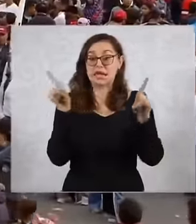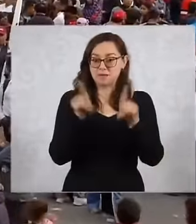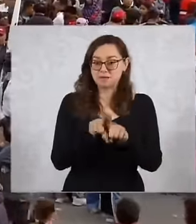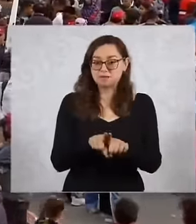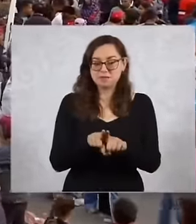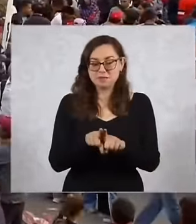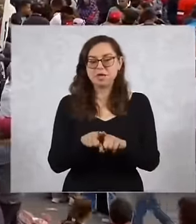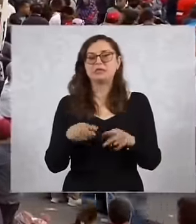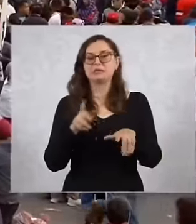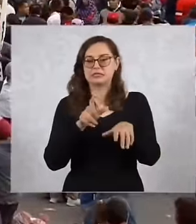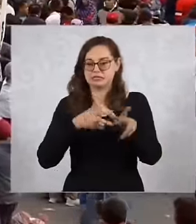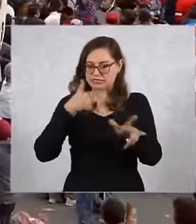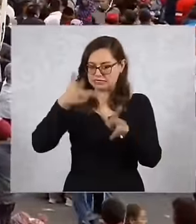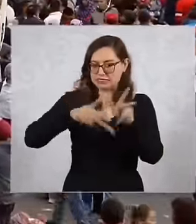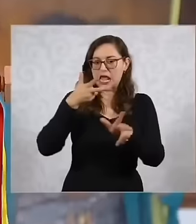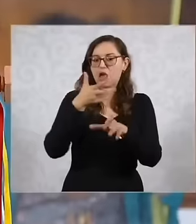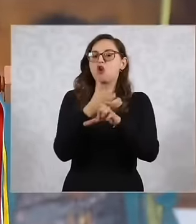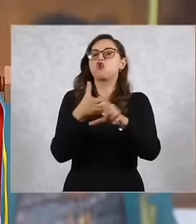carga